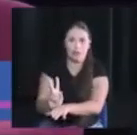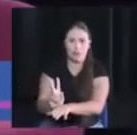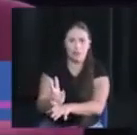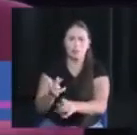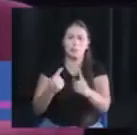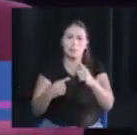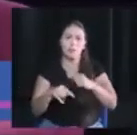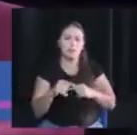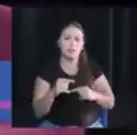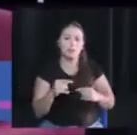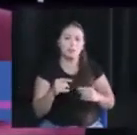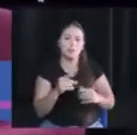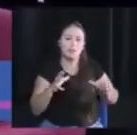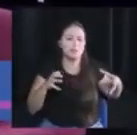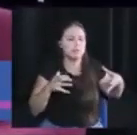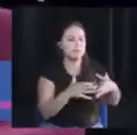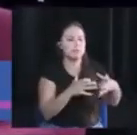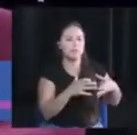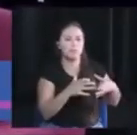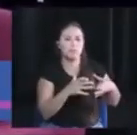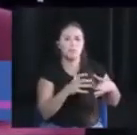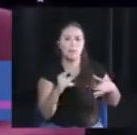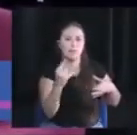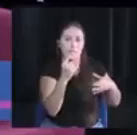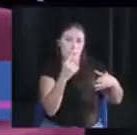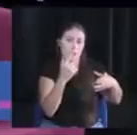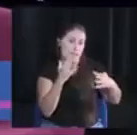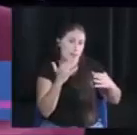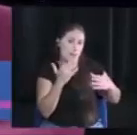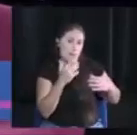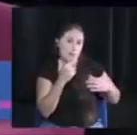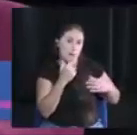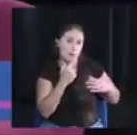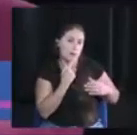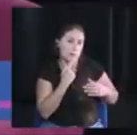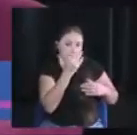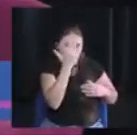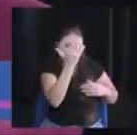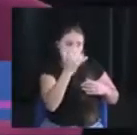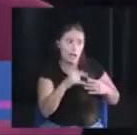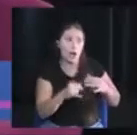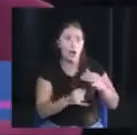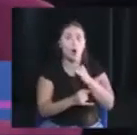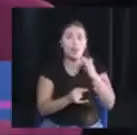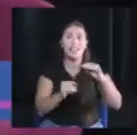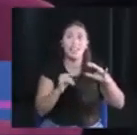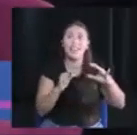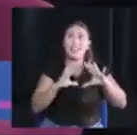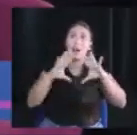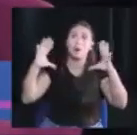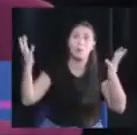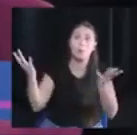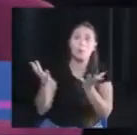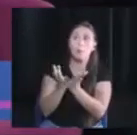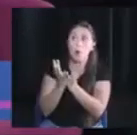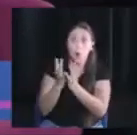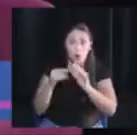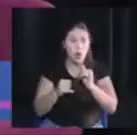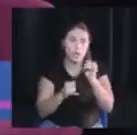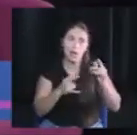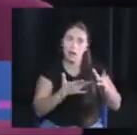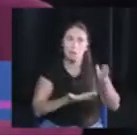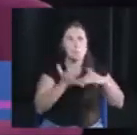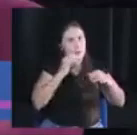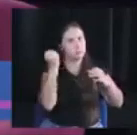la principal fuerza política del país y una de las fuerzas de izquierda más importantes del mundo? No hay que olvidarse de